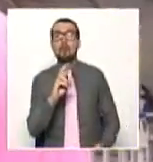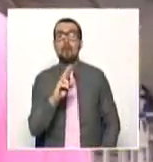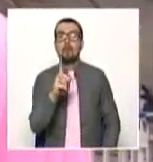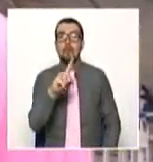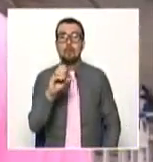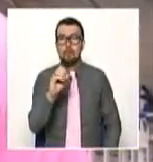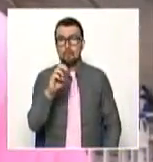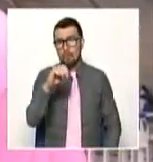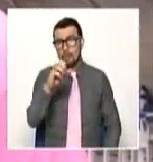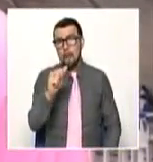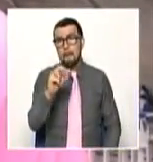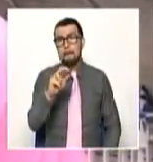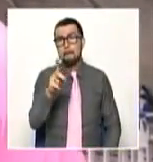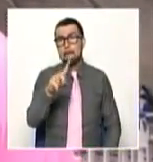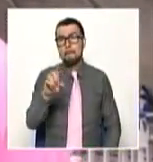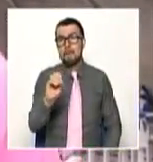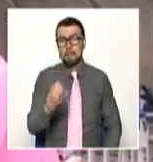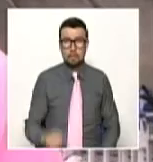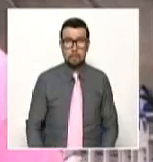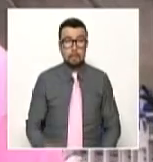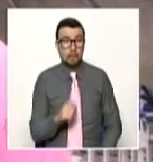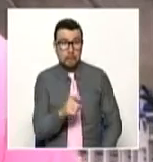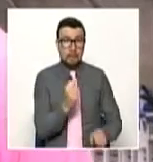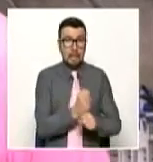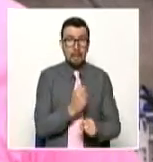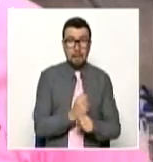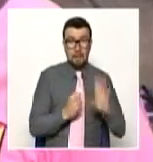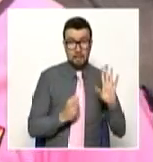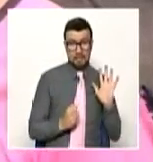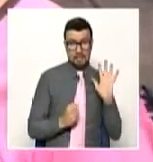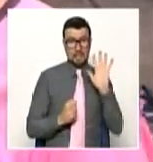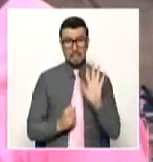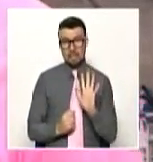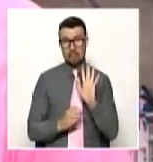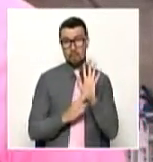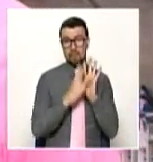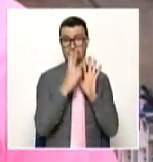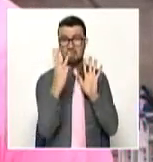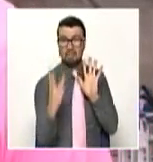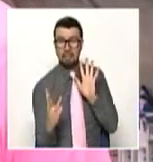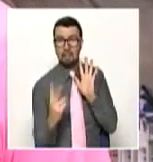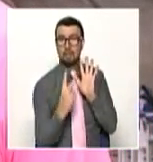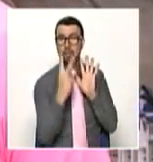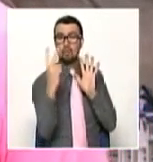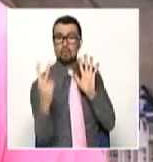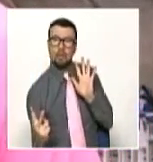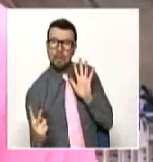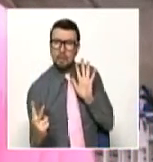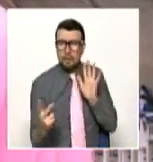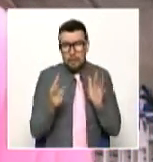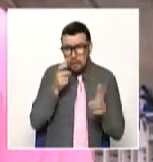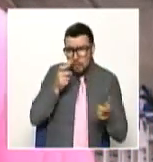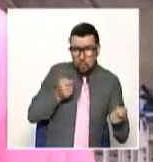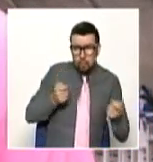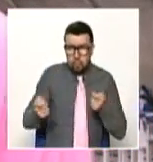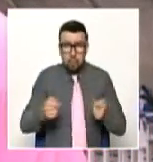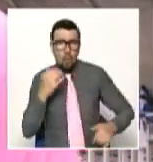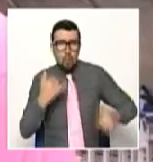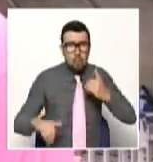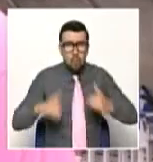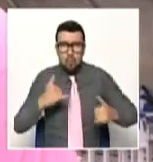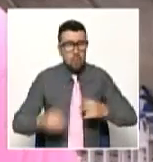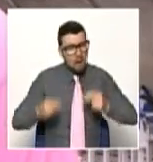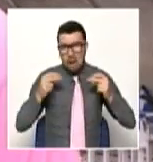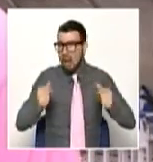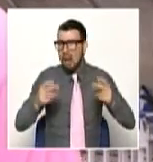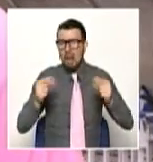equipo que trabaja con una línea de 5, con 3 puntas, con 2 volantes centrales que salen a jugar segundas pelotas muy